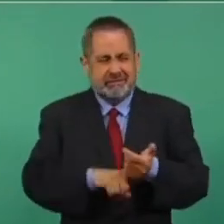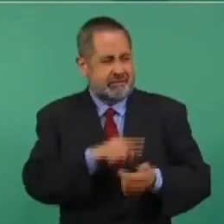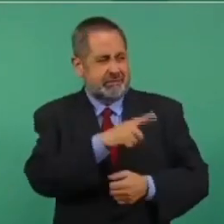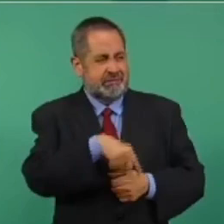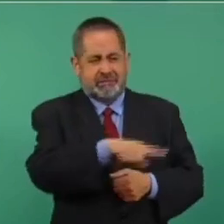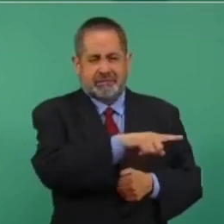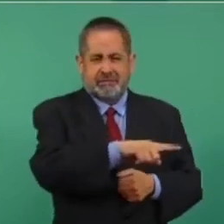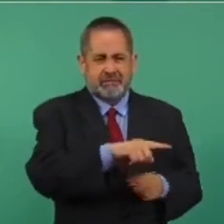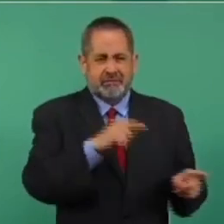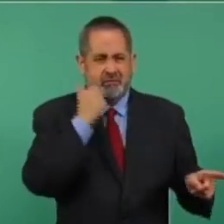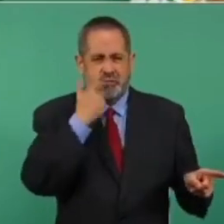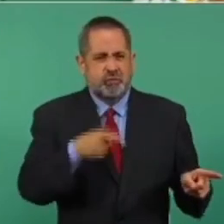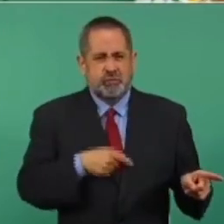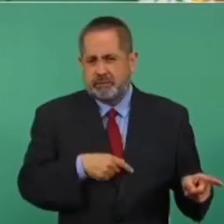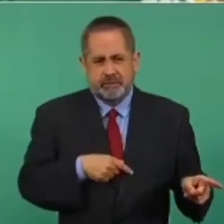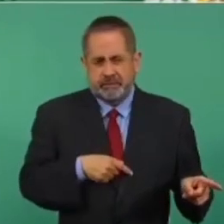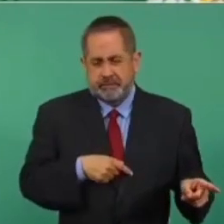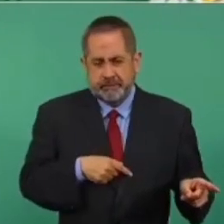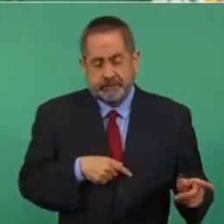que existiera